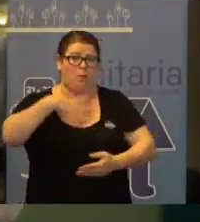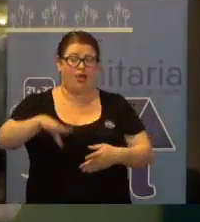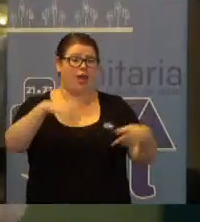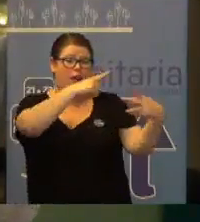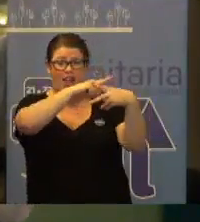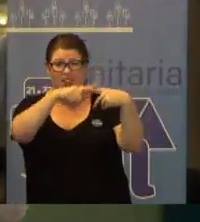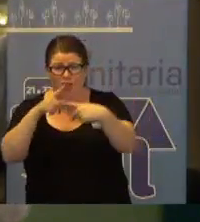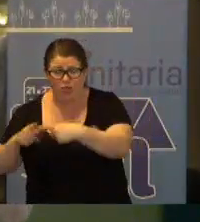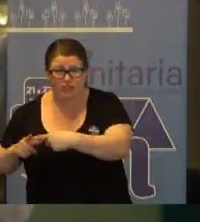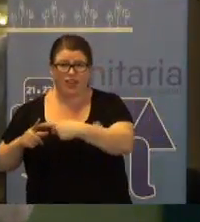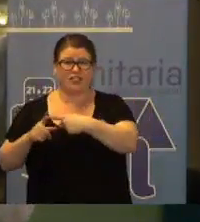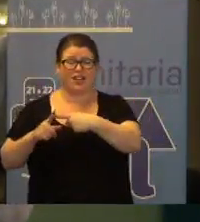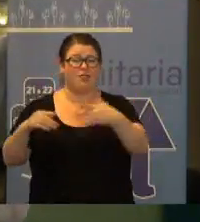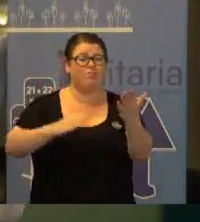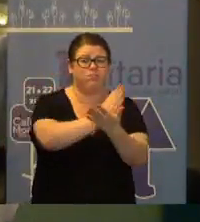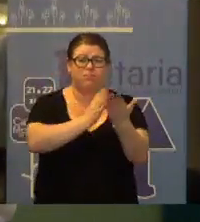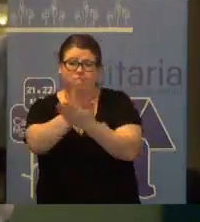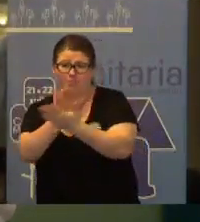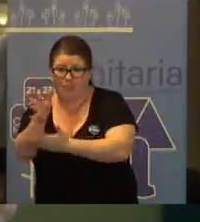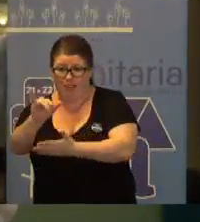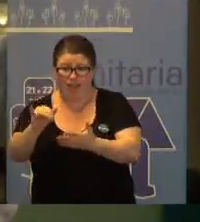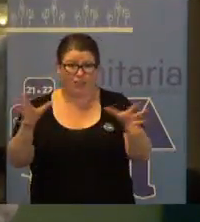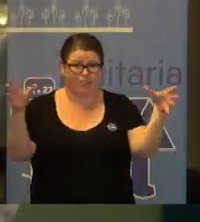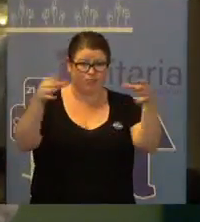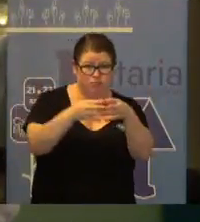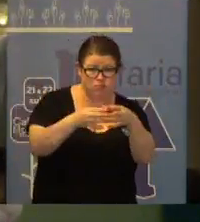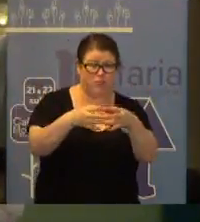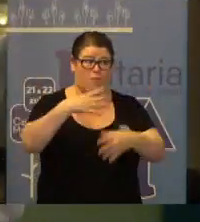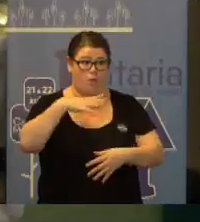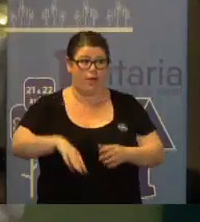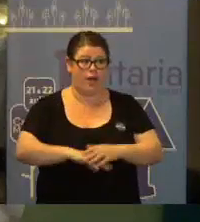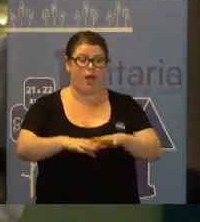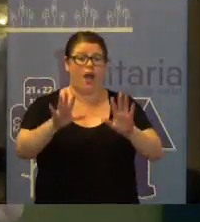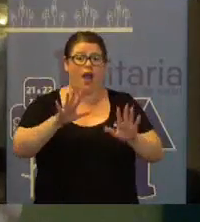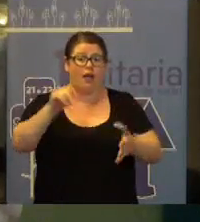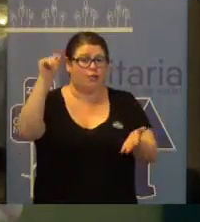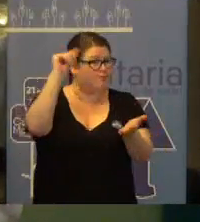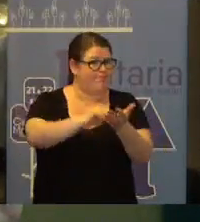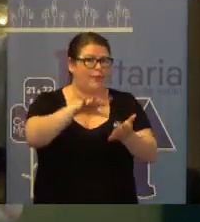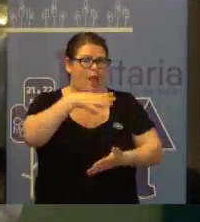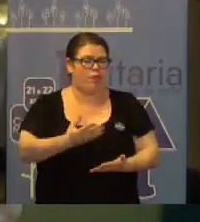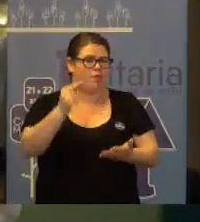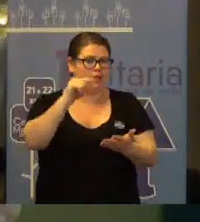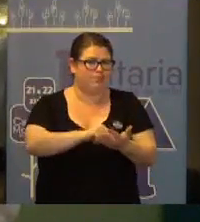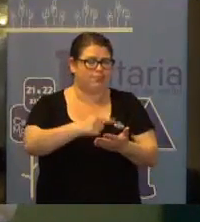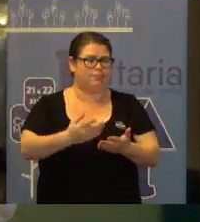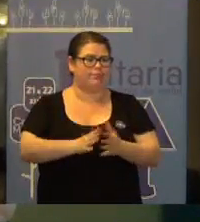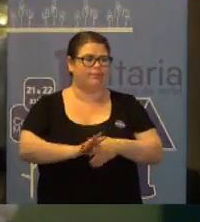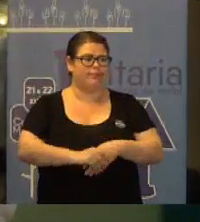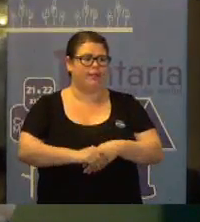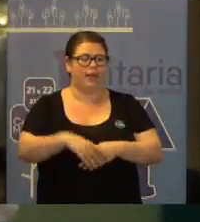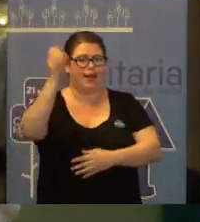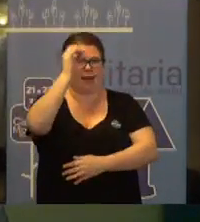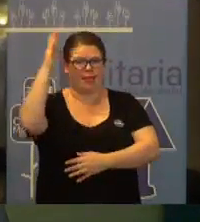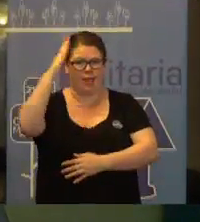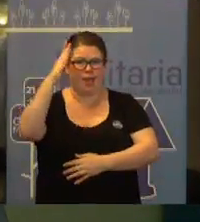elementos que teñen outras direccións, pero que nun momento concreto son capaces de poñerse a traballar en común por esa idea